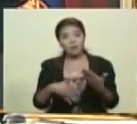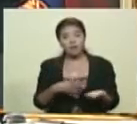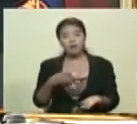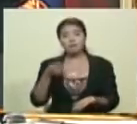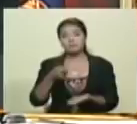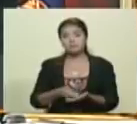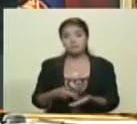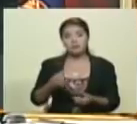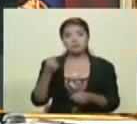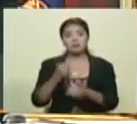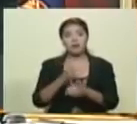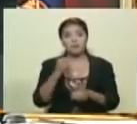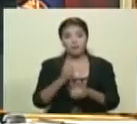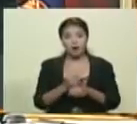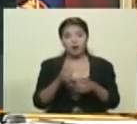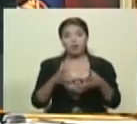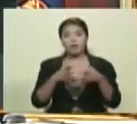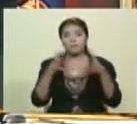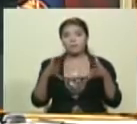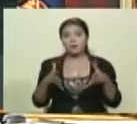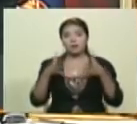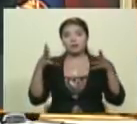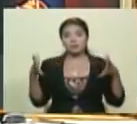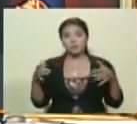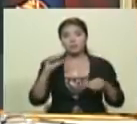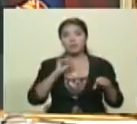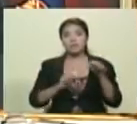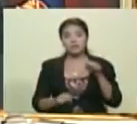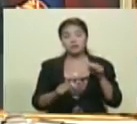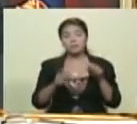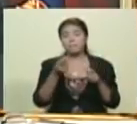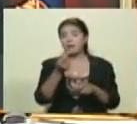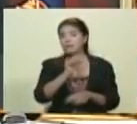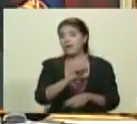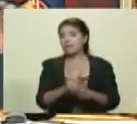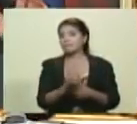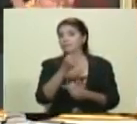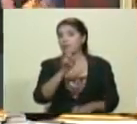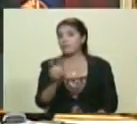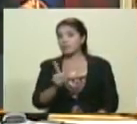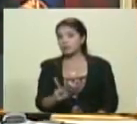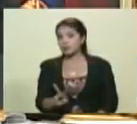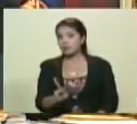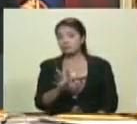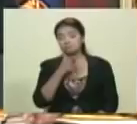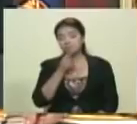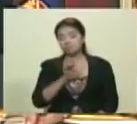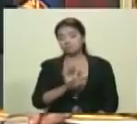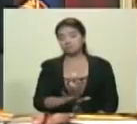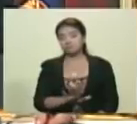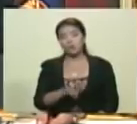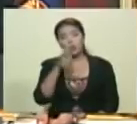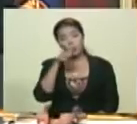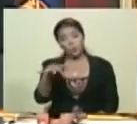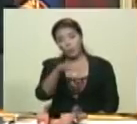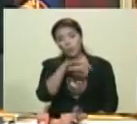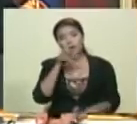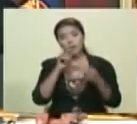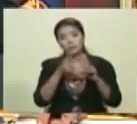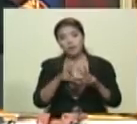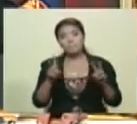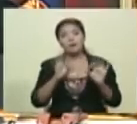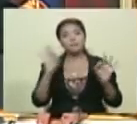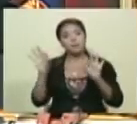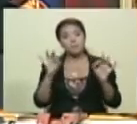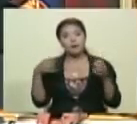el trabajo, la ampliación de nuestras capacidades de defensa para que nadie se meta con Venezuela. Así de sencillo. Un pueblo de paz que se prepara